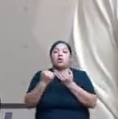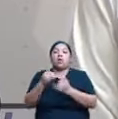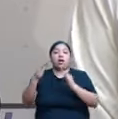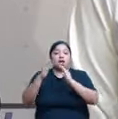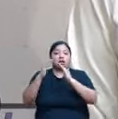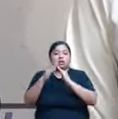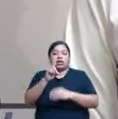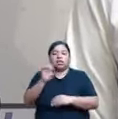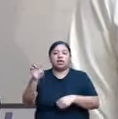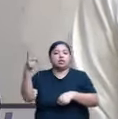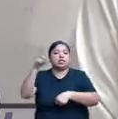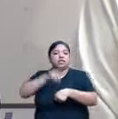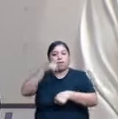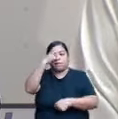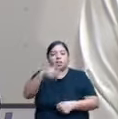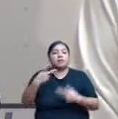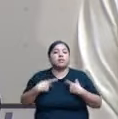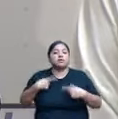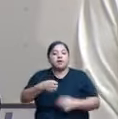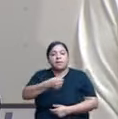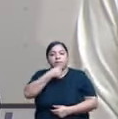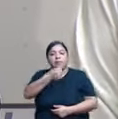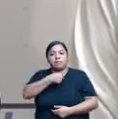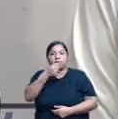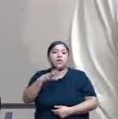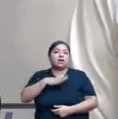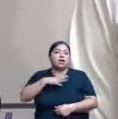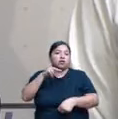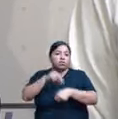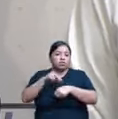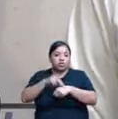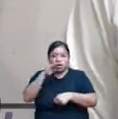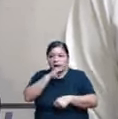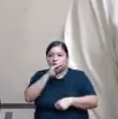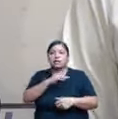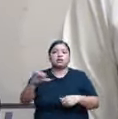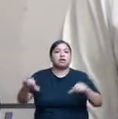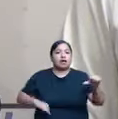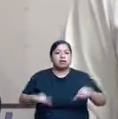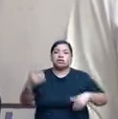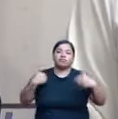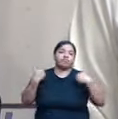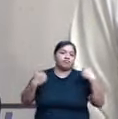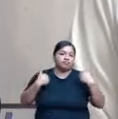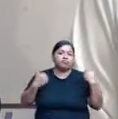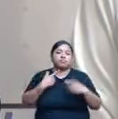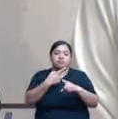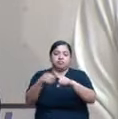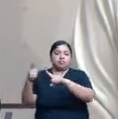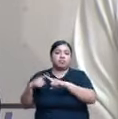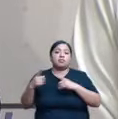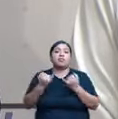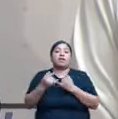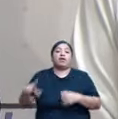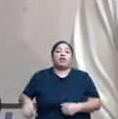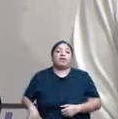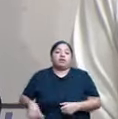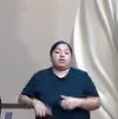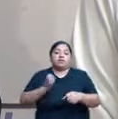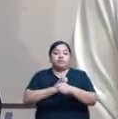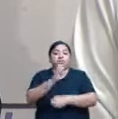personas mayores con áreas verdes, atención médica y social, con actividades recreativas y productivas. Gestionaremos con gobiernos estatal y